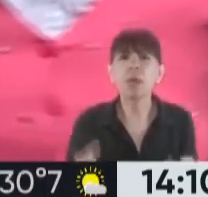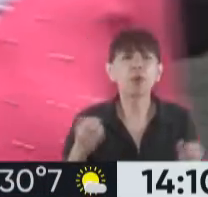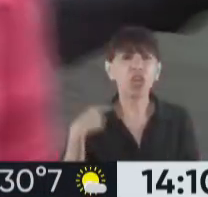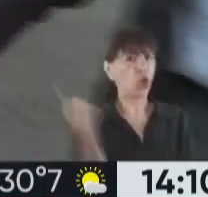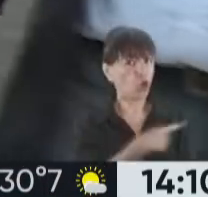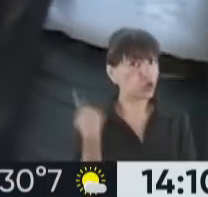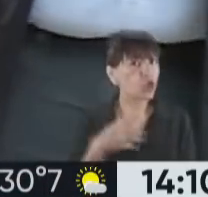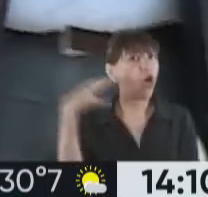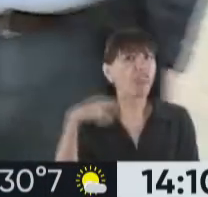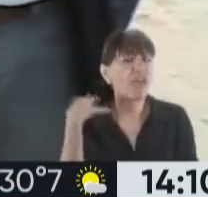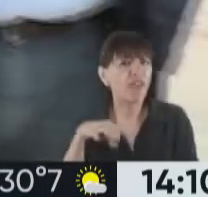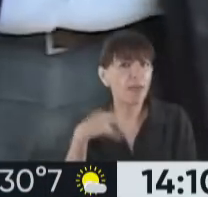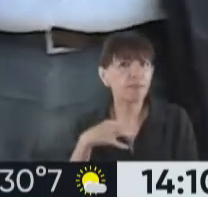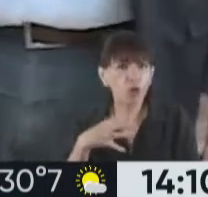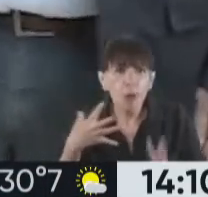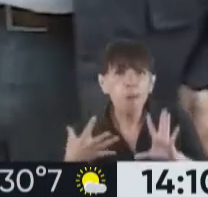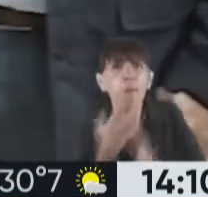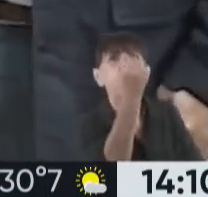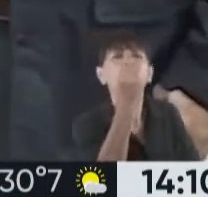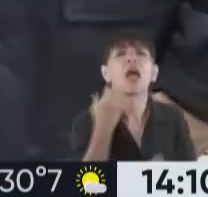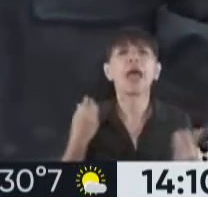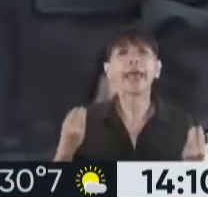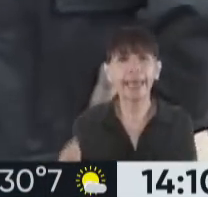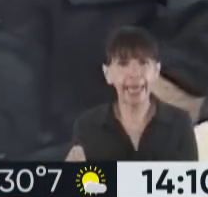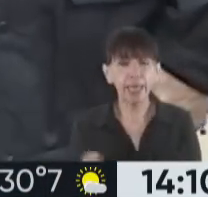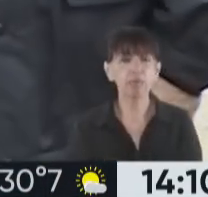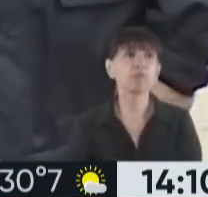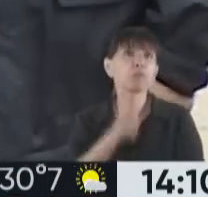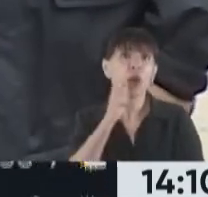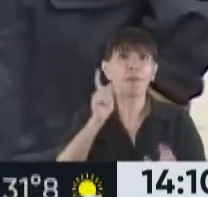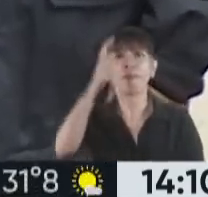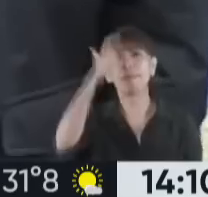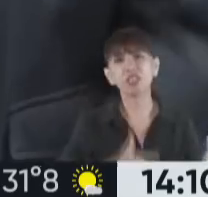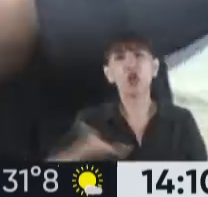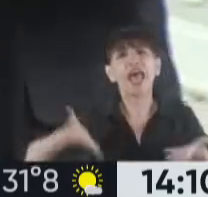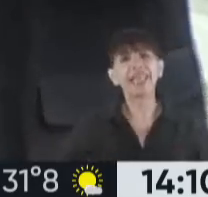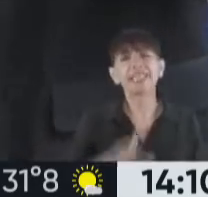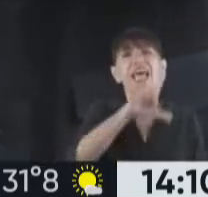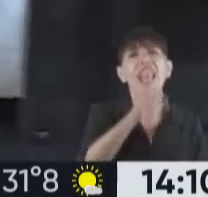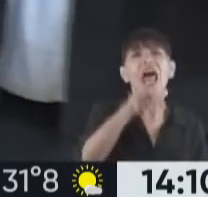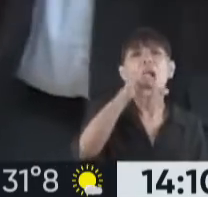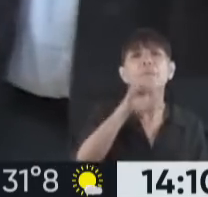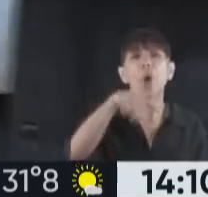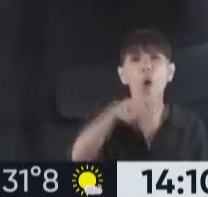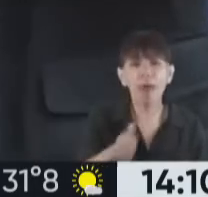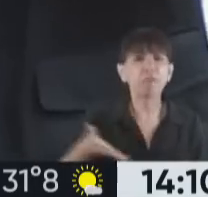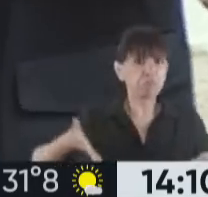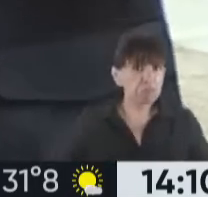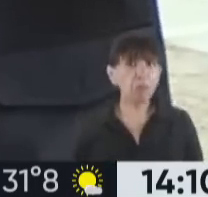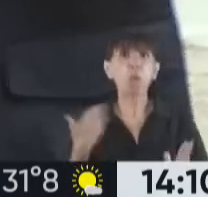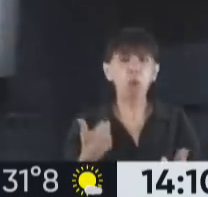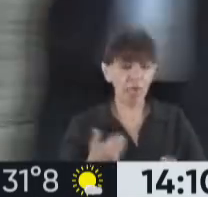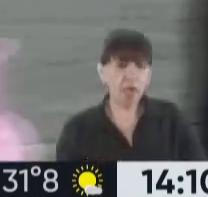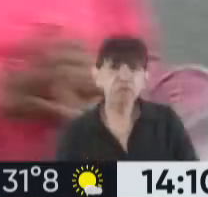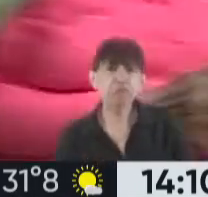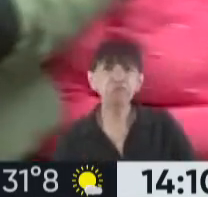lograr nosotros es que quien nace en La Poma pueda desarrollar toda su vida en La Poma y vivir